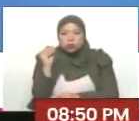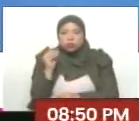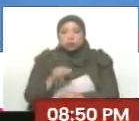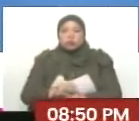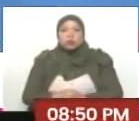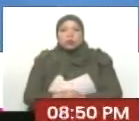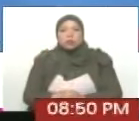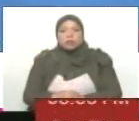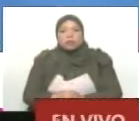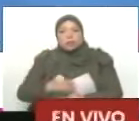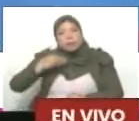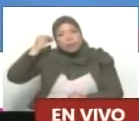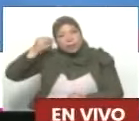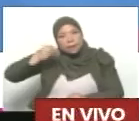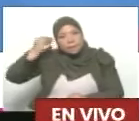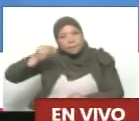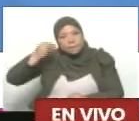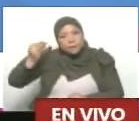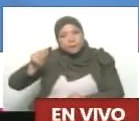Una reflexión